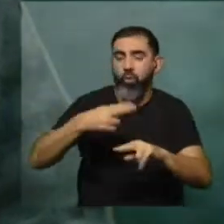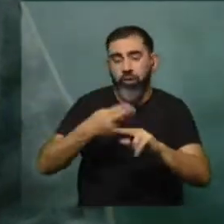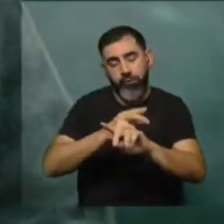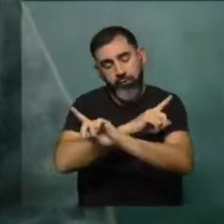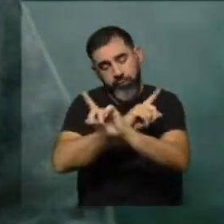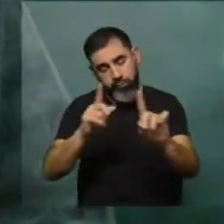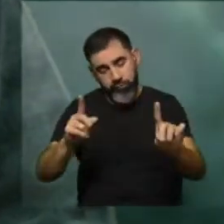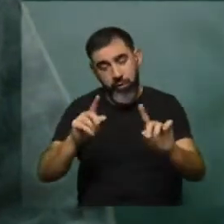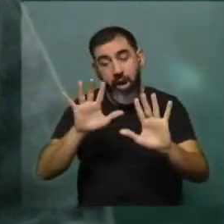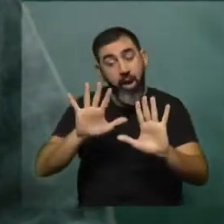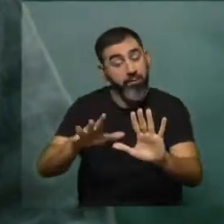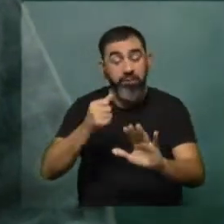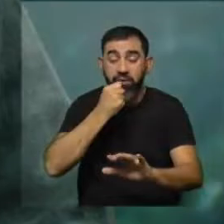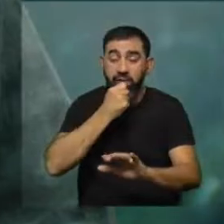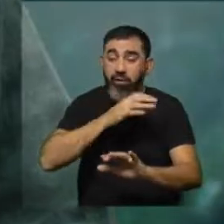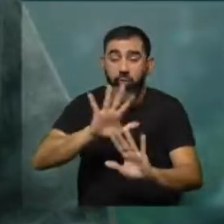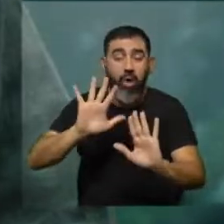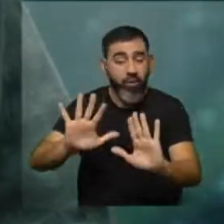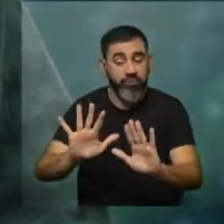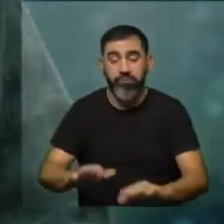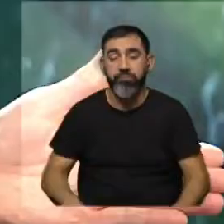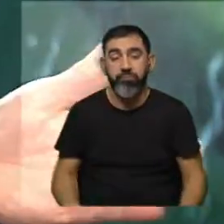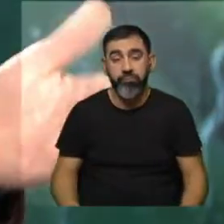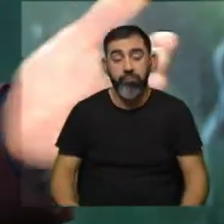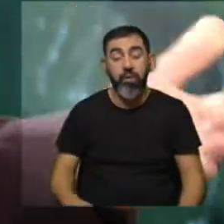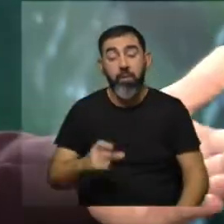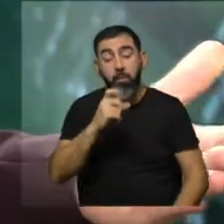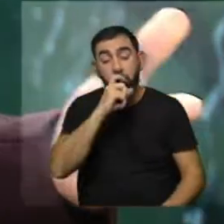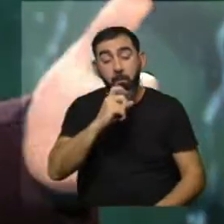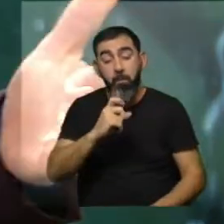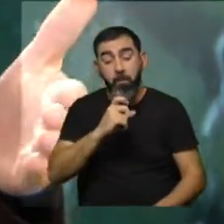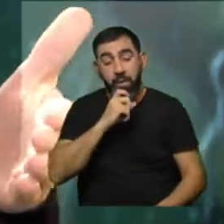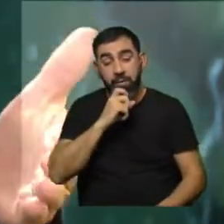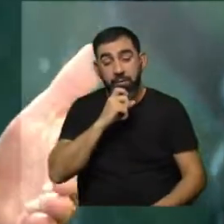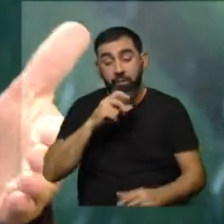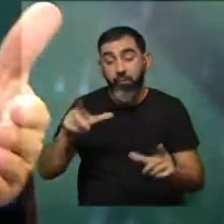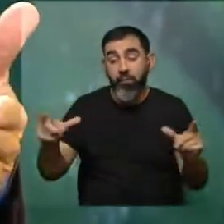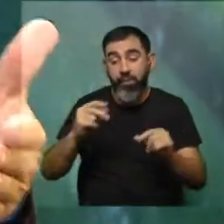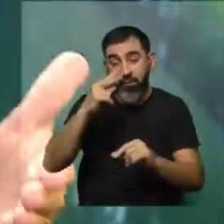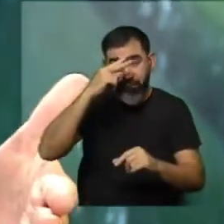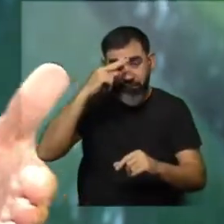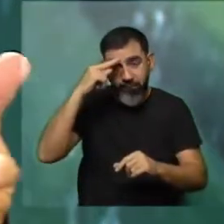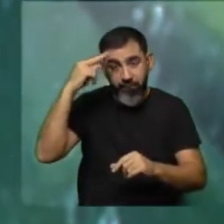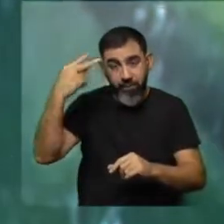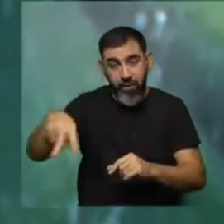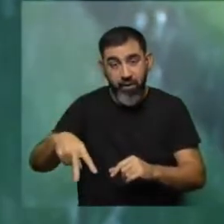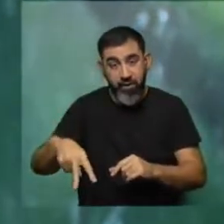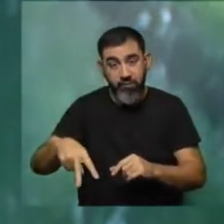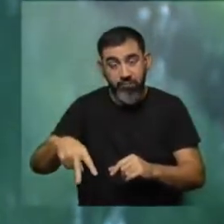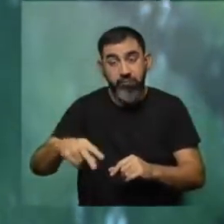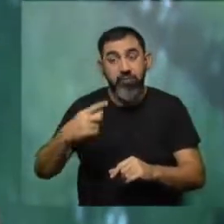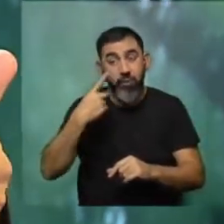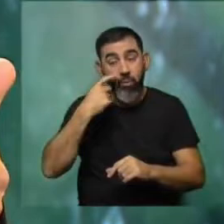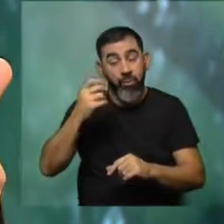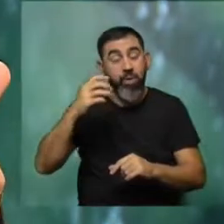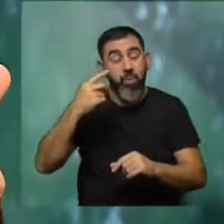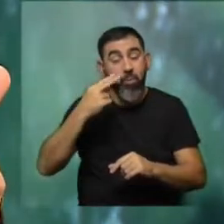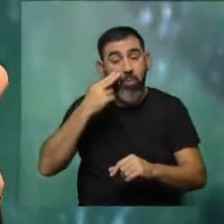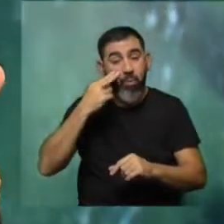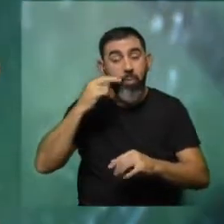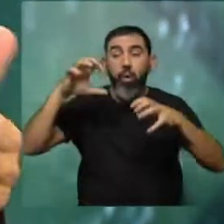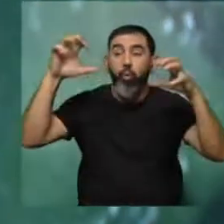lo largo de la historia lo común. A ver, nos pasó en marzo, ¿no? Veníamos saliendo del verano con un escenario donde se avisoraba el problema, llovió un